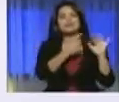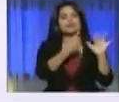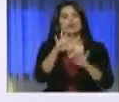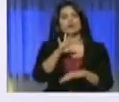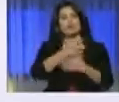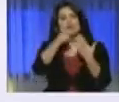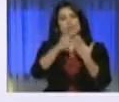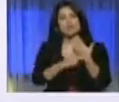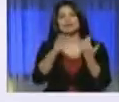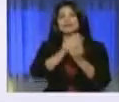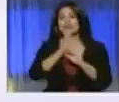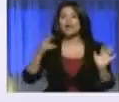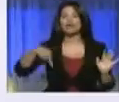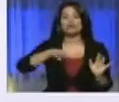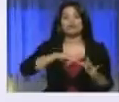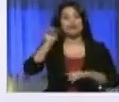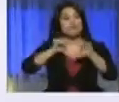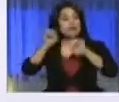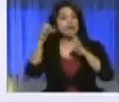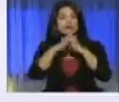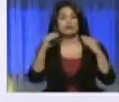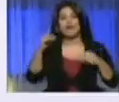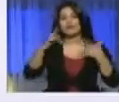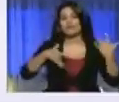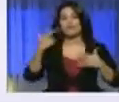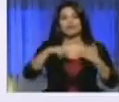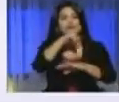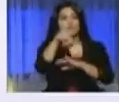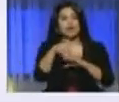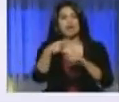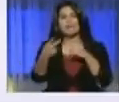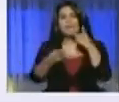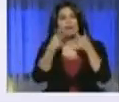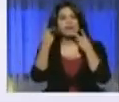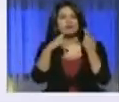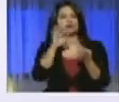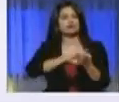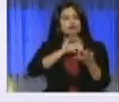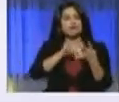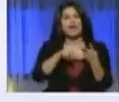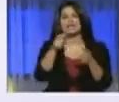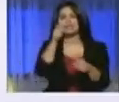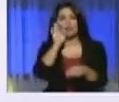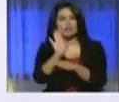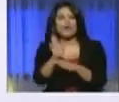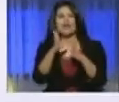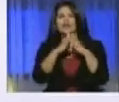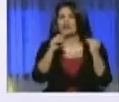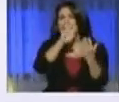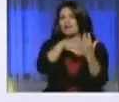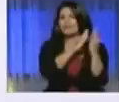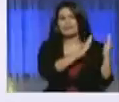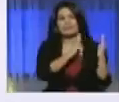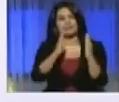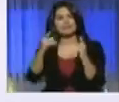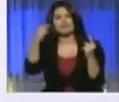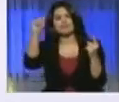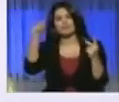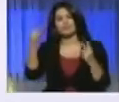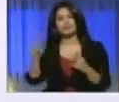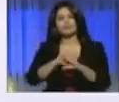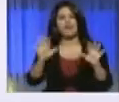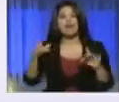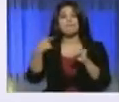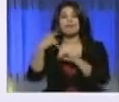toda la agenda nacional, en lo político, en lo social, en lo económico, en la seguridad, toda la agenda internacional, de logros